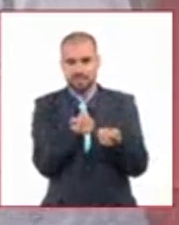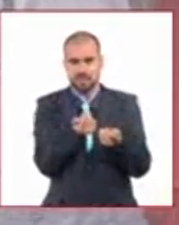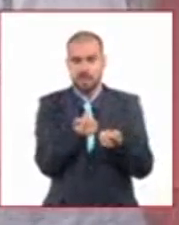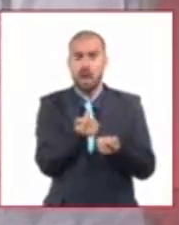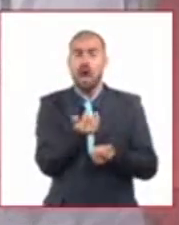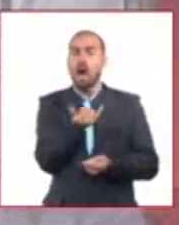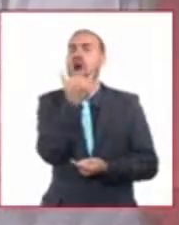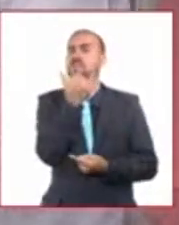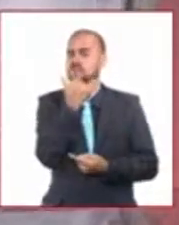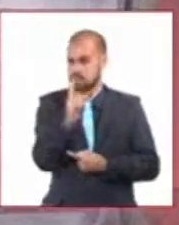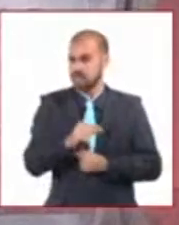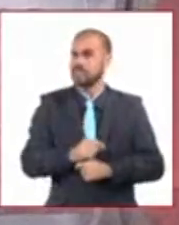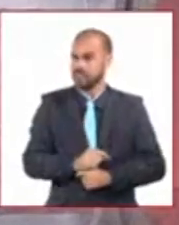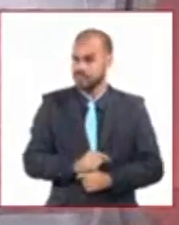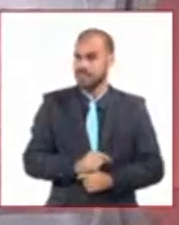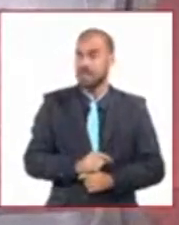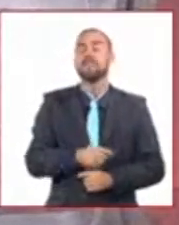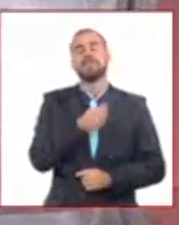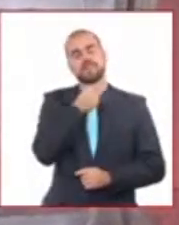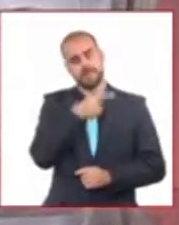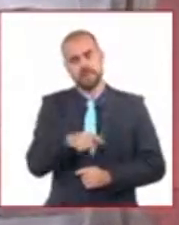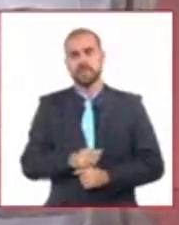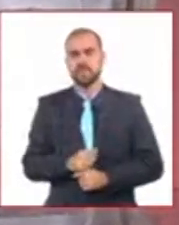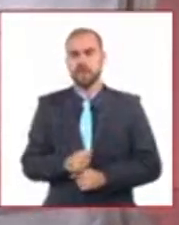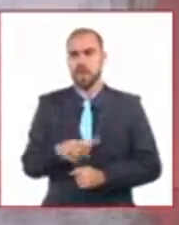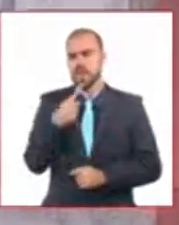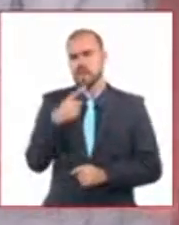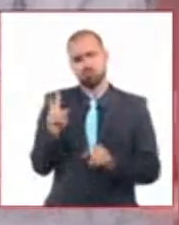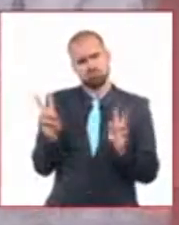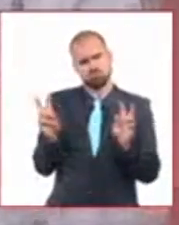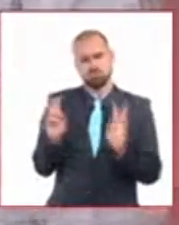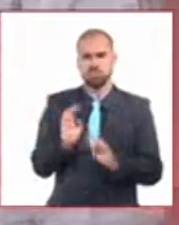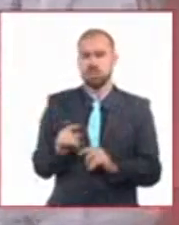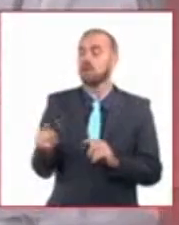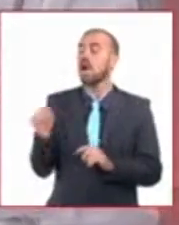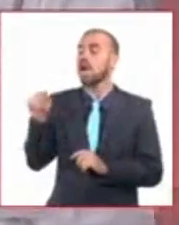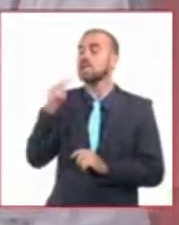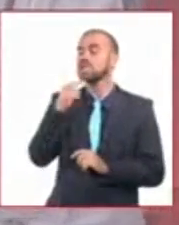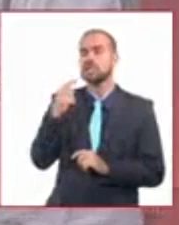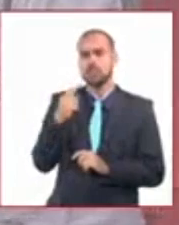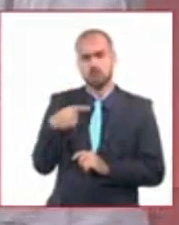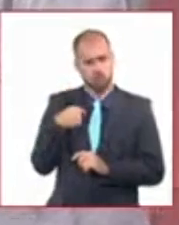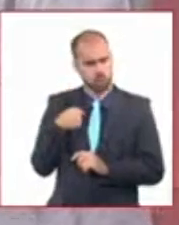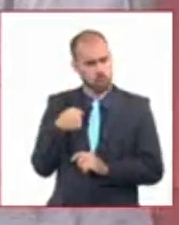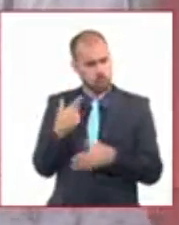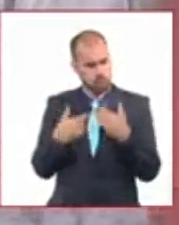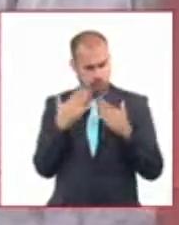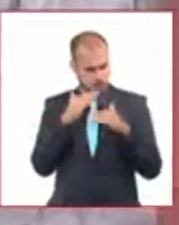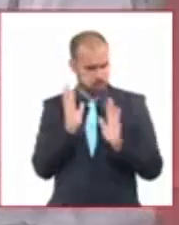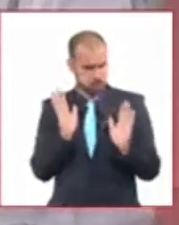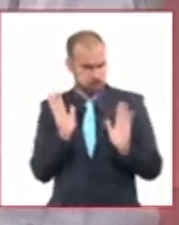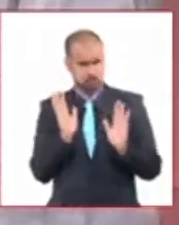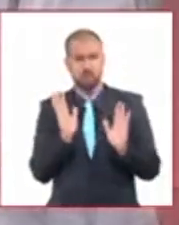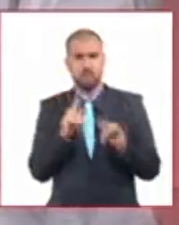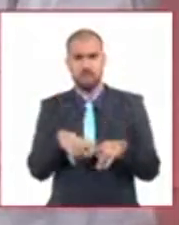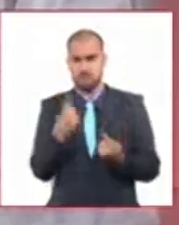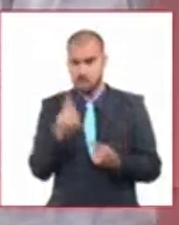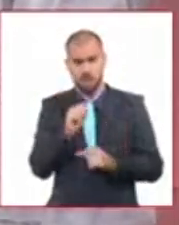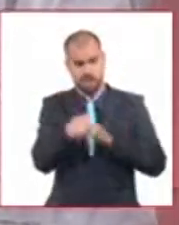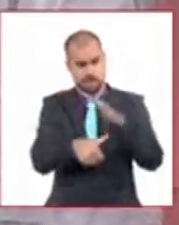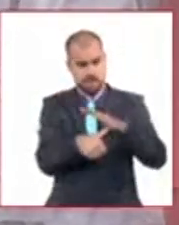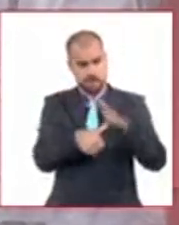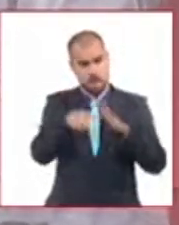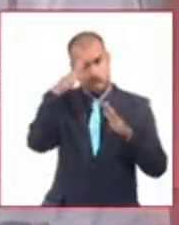aparentemente según el departamento de estado ellos no tienen ningún tipo de problema con esto porque el presidente de méxico va a